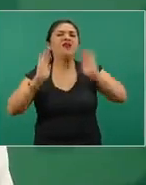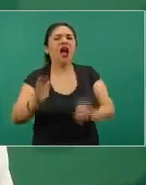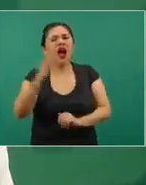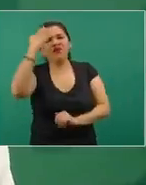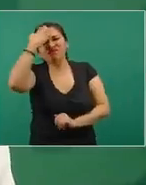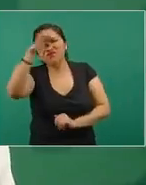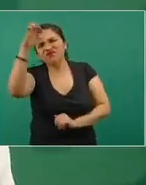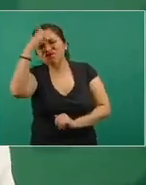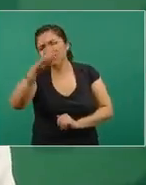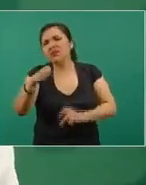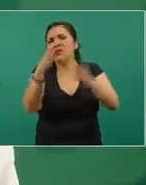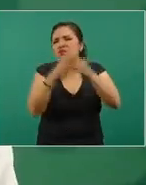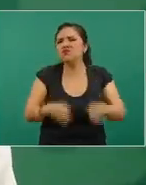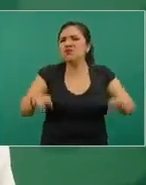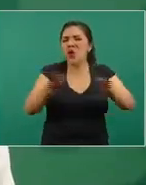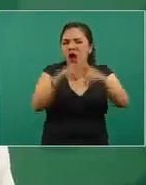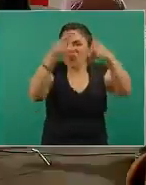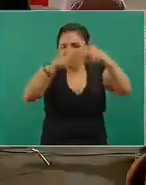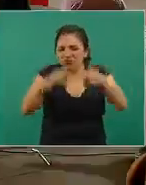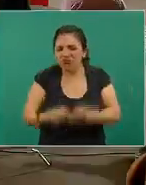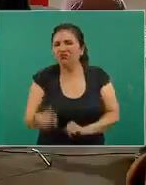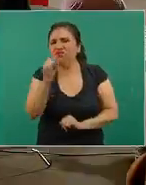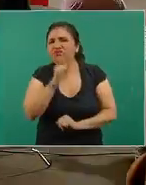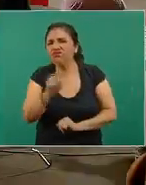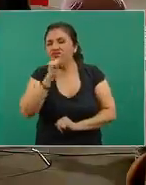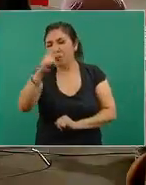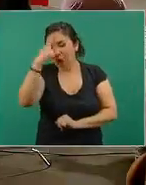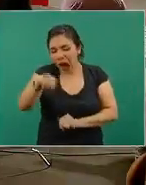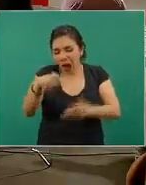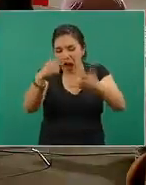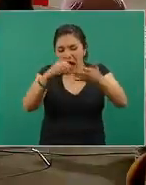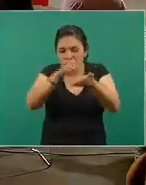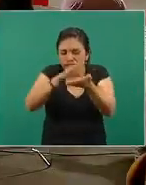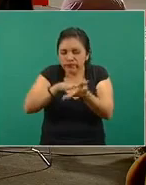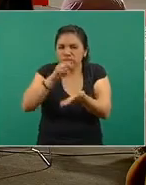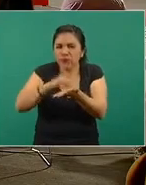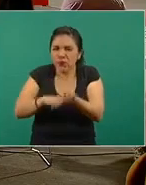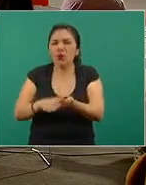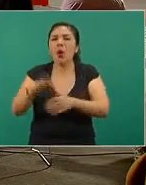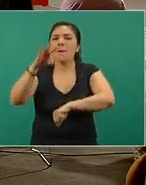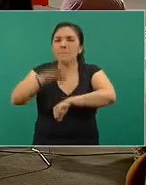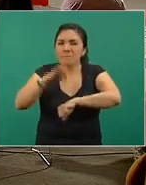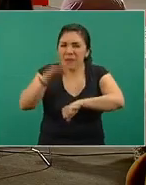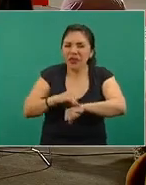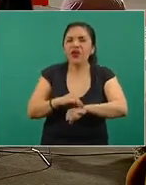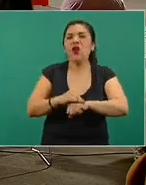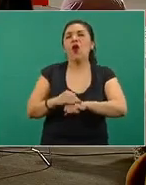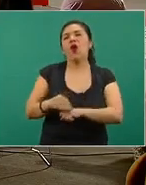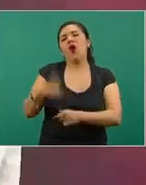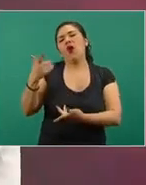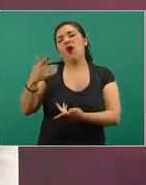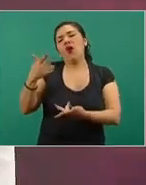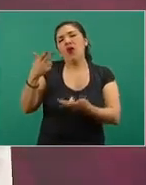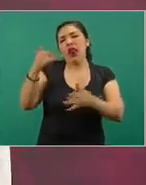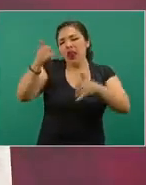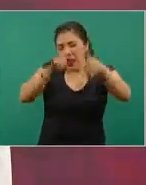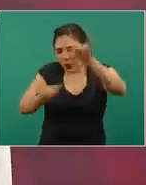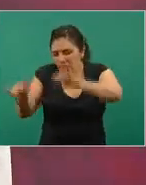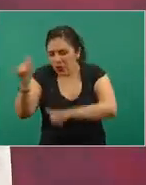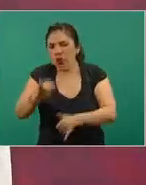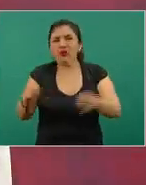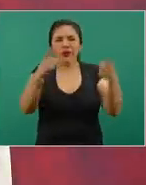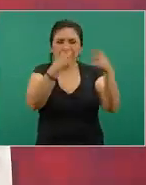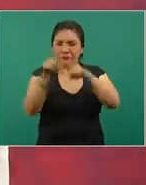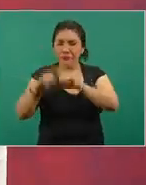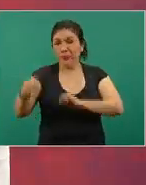algunos indicadores médicos, tanto clínicos como de laboratorio, como radiológicos, de